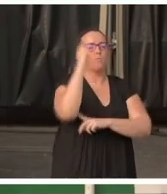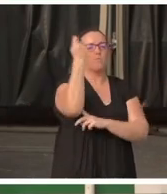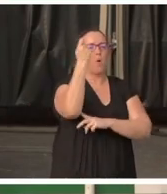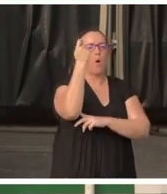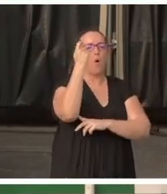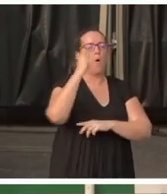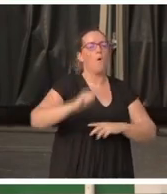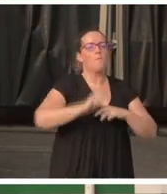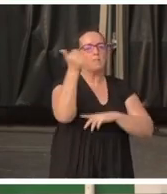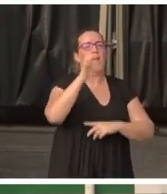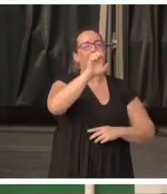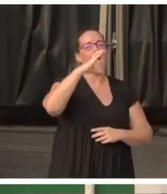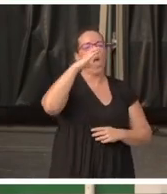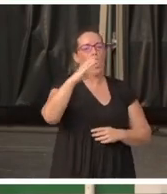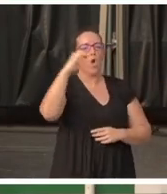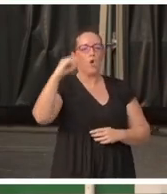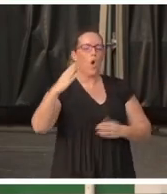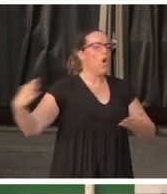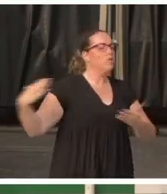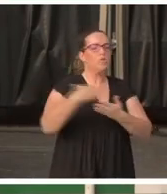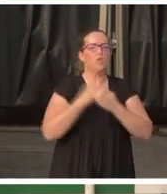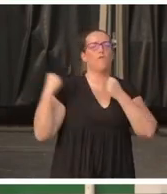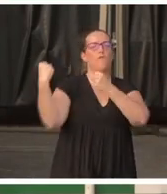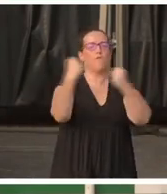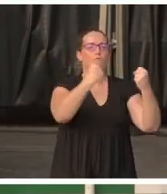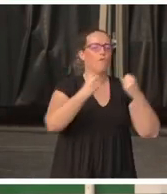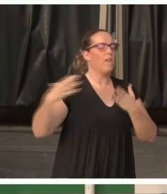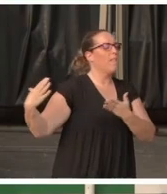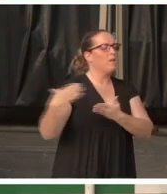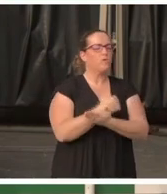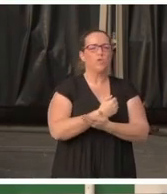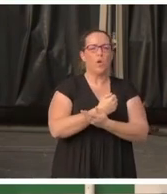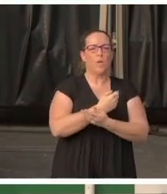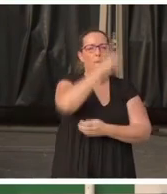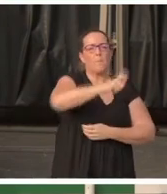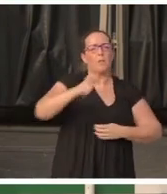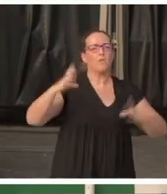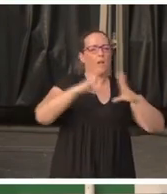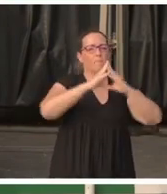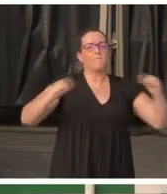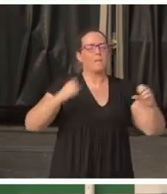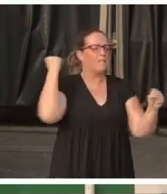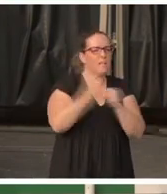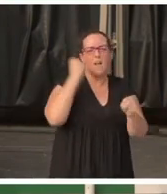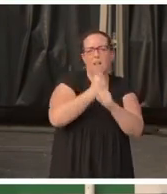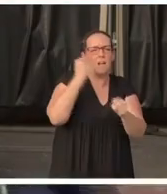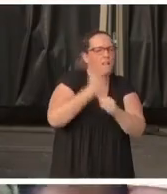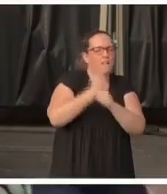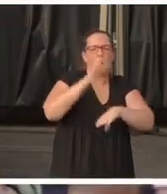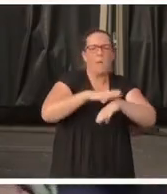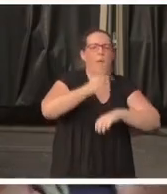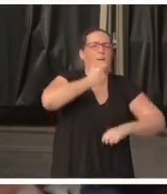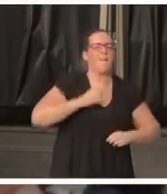País, Equo y todas las fuerzas como iniciativa del pueblo andaluz que van a trabajar para garantizar, para